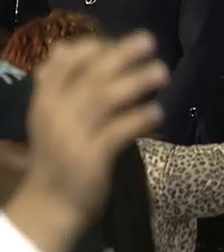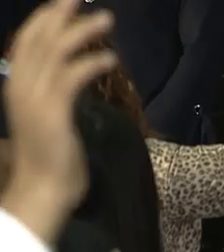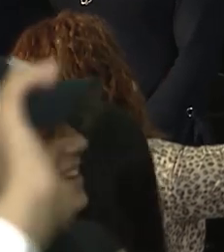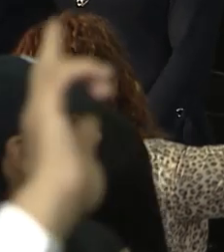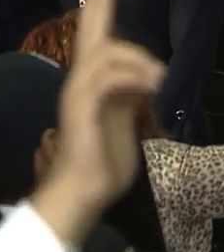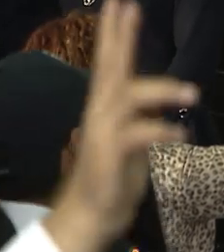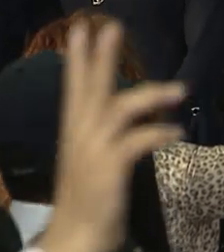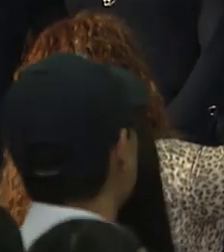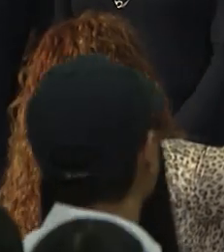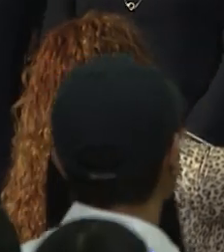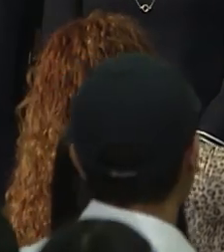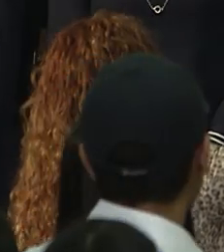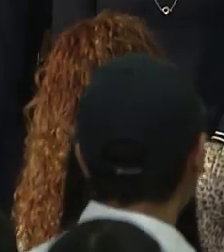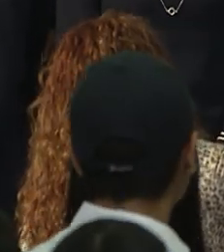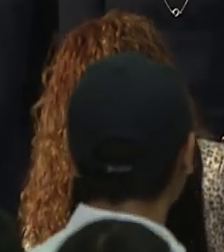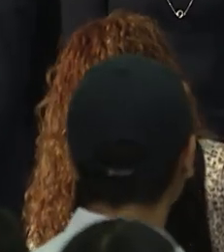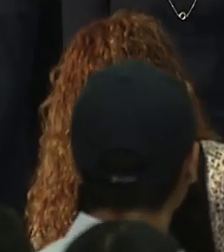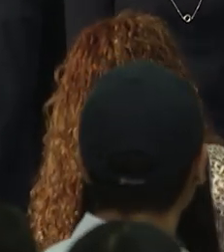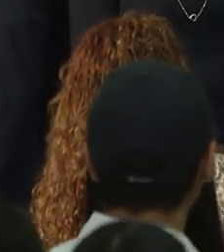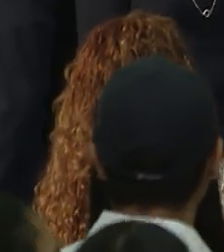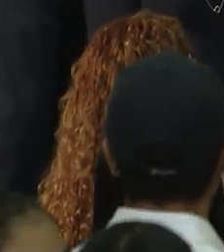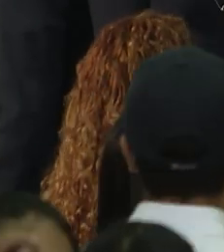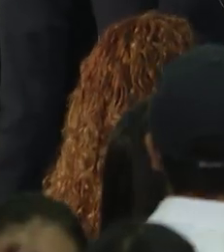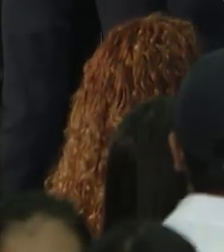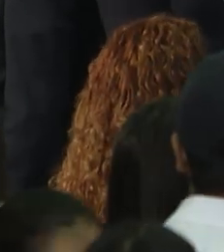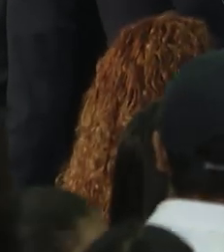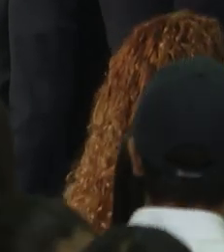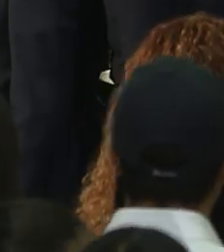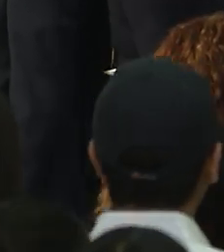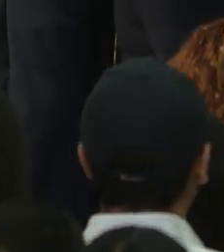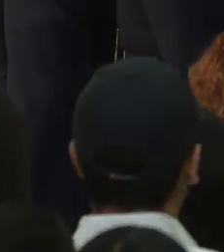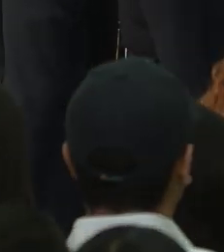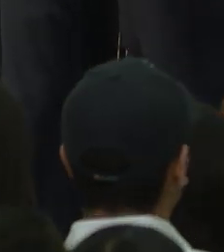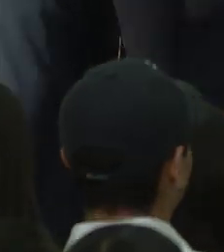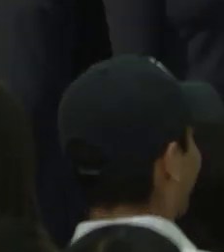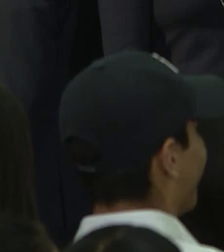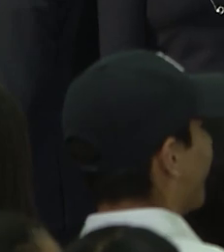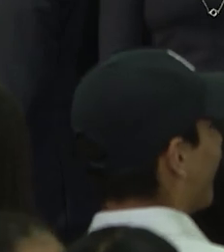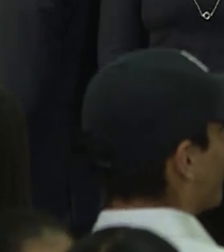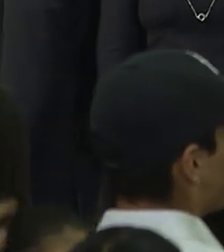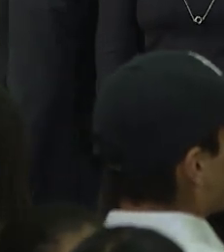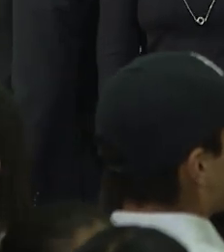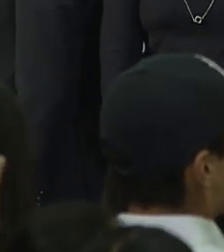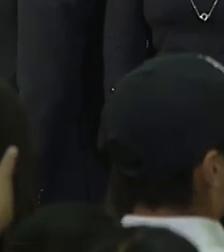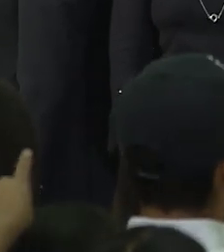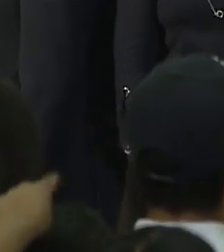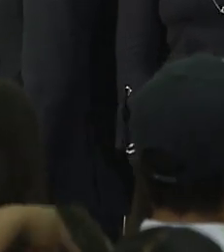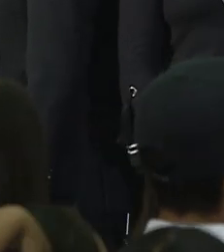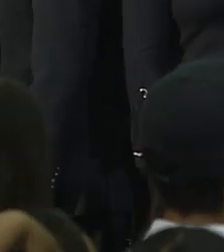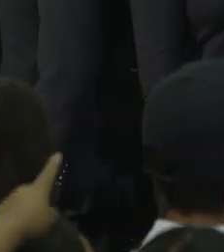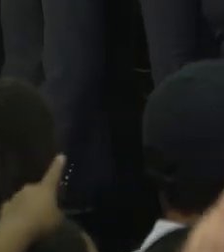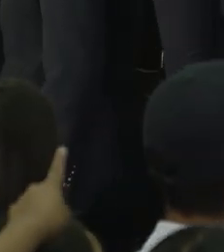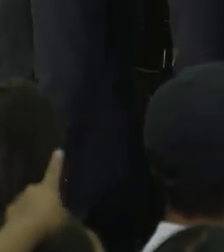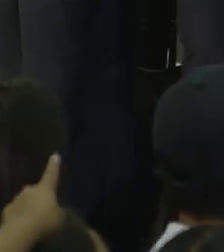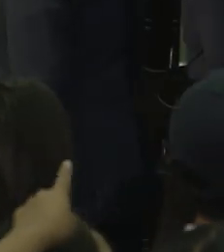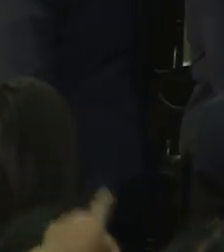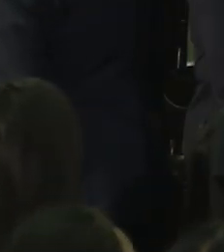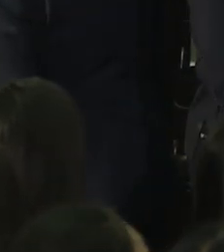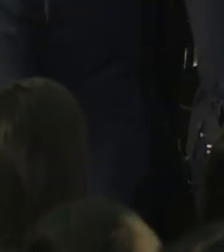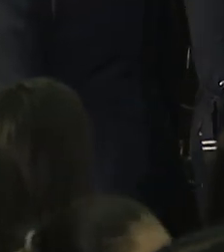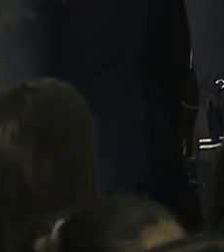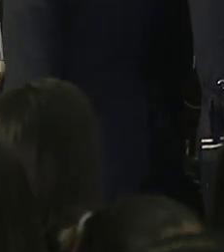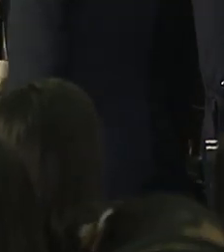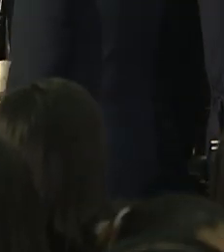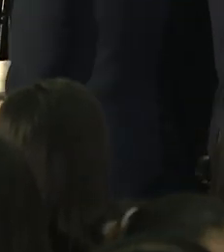decía para recibir a cerca de 20 estudiantes por cada uno de planteles de nuestra universidad de todos absolutamente todos